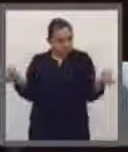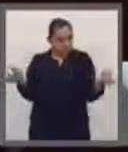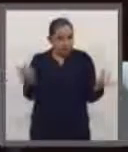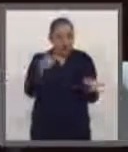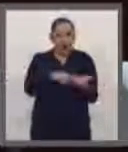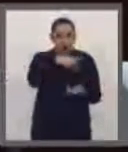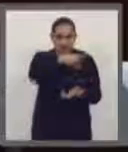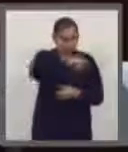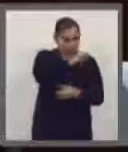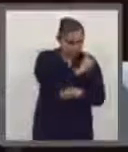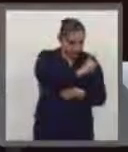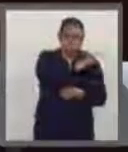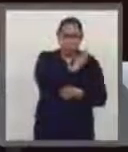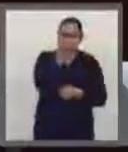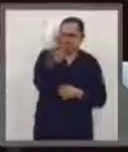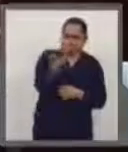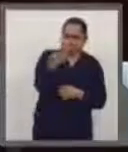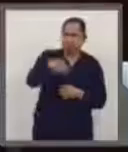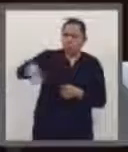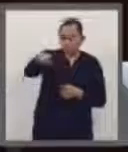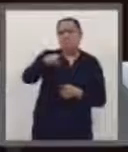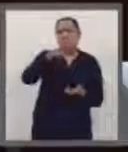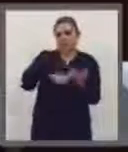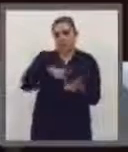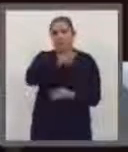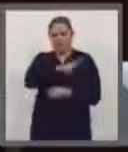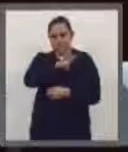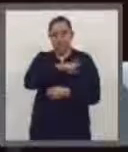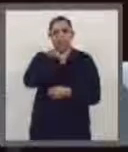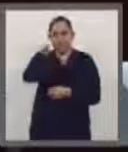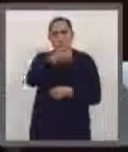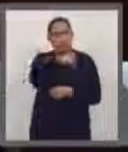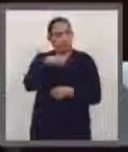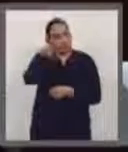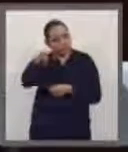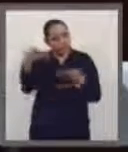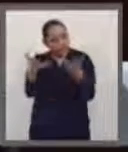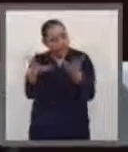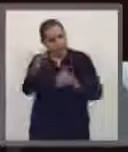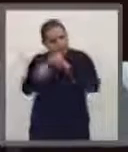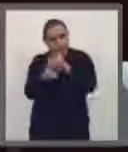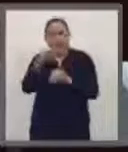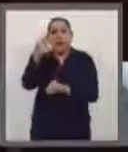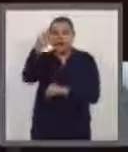a las escuelas particulares que lo hagan para preparar a todos los maestros que necesita